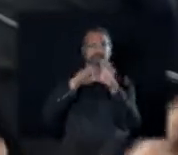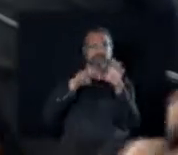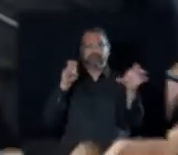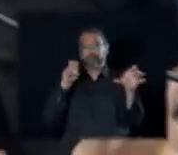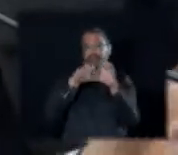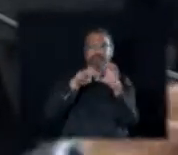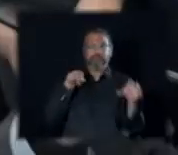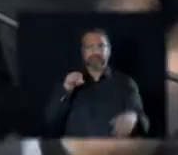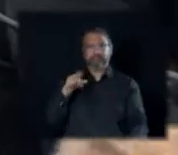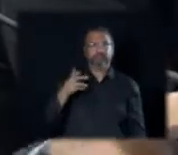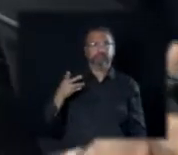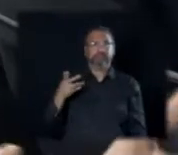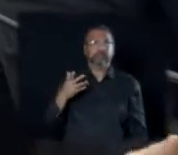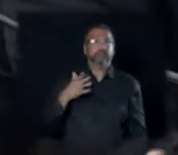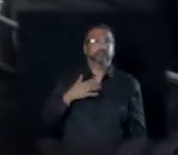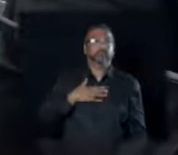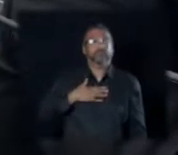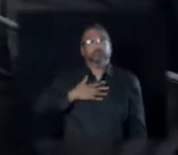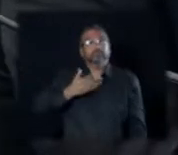Así que